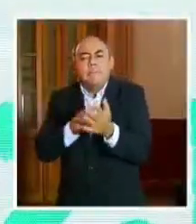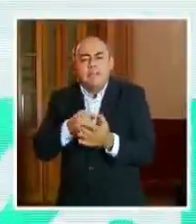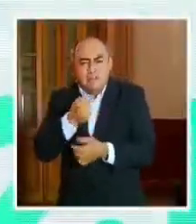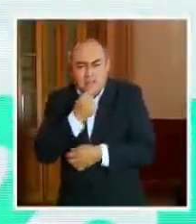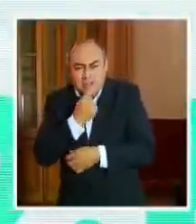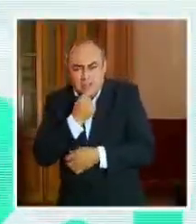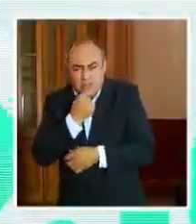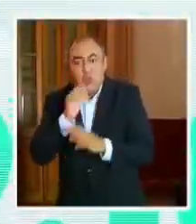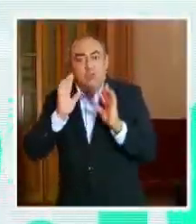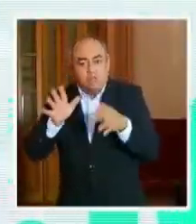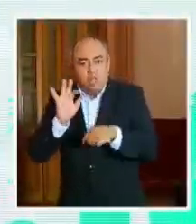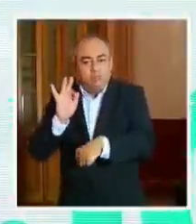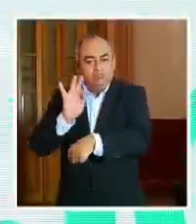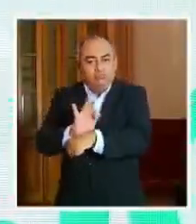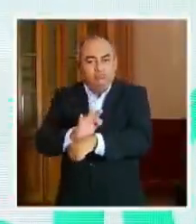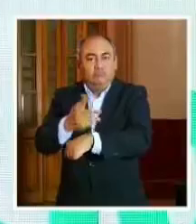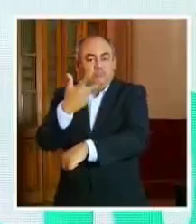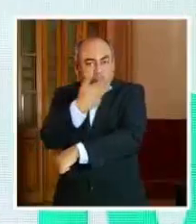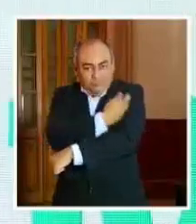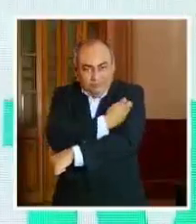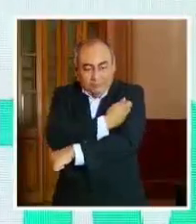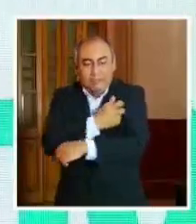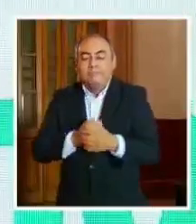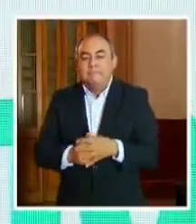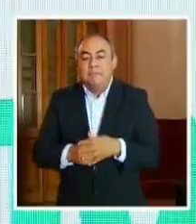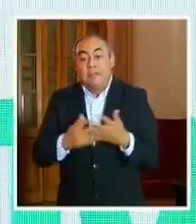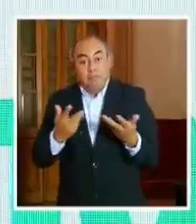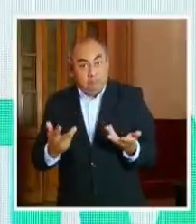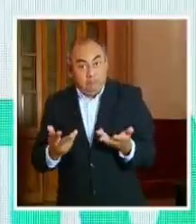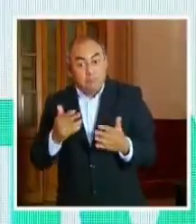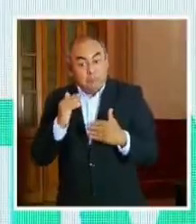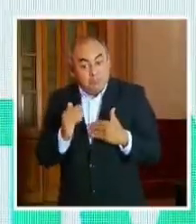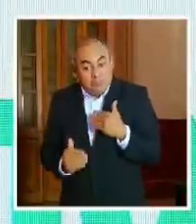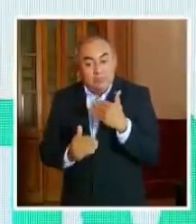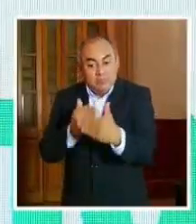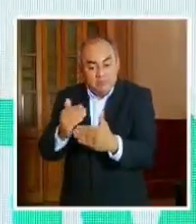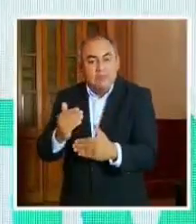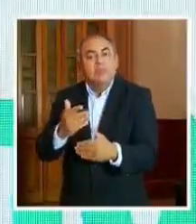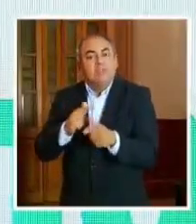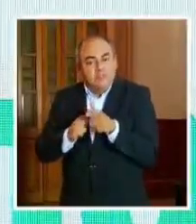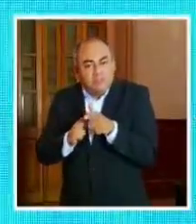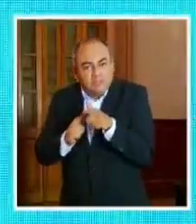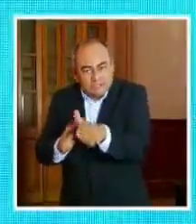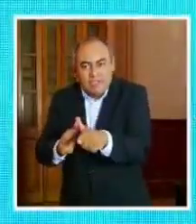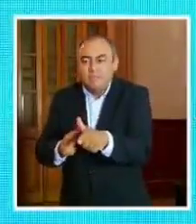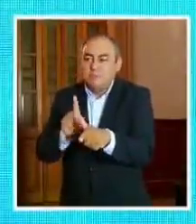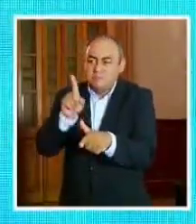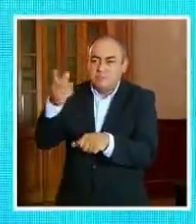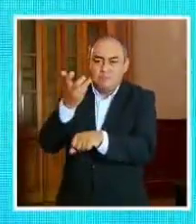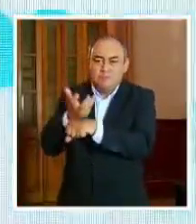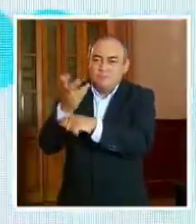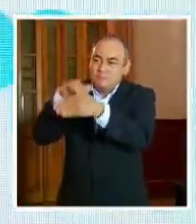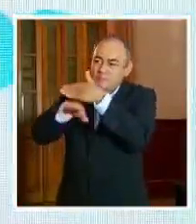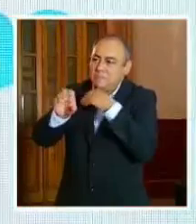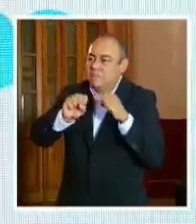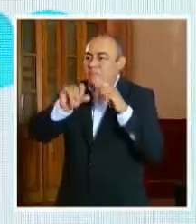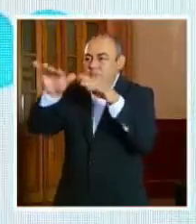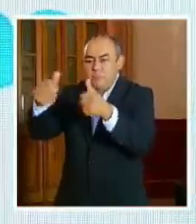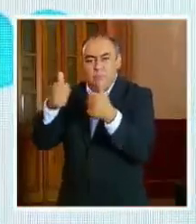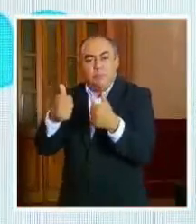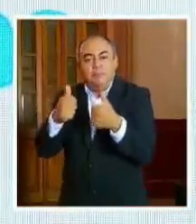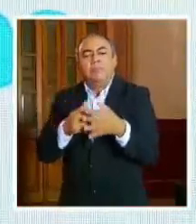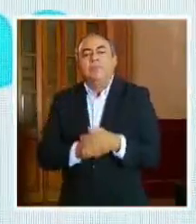recibido este biológico. Por lo tanto, pues seguimos avanzando en este programa. Nuestros puntos